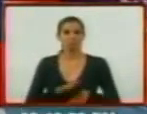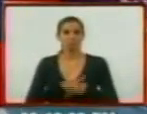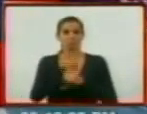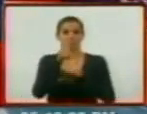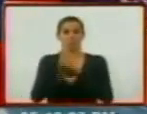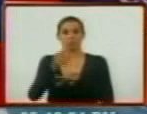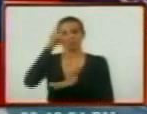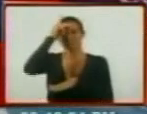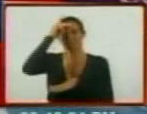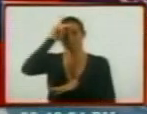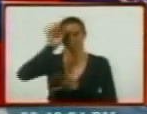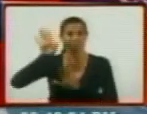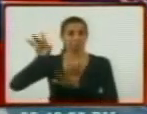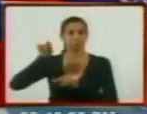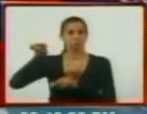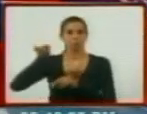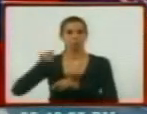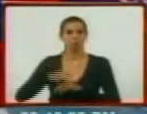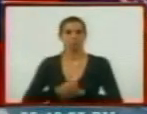el examen,